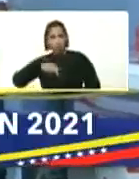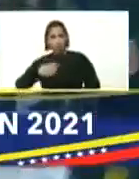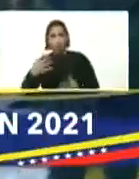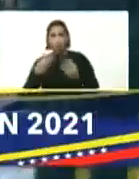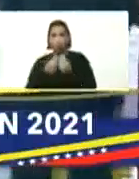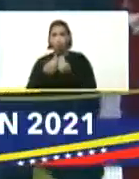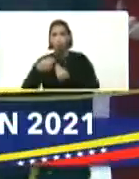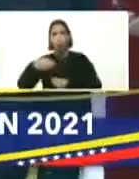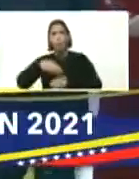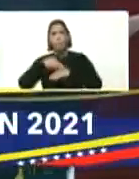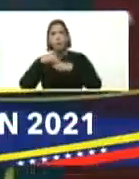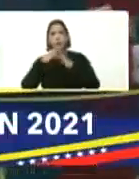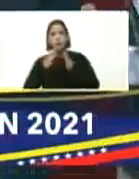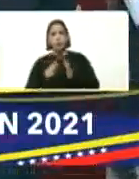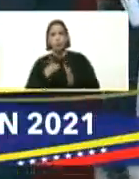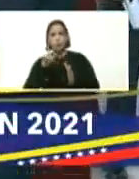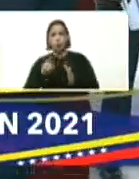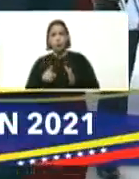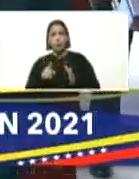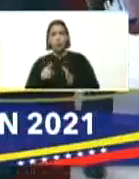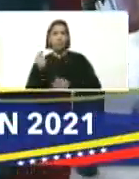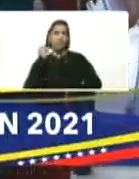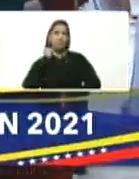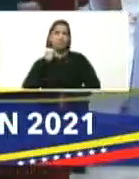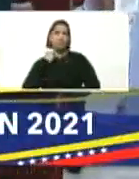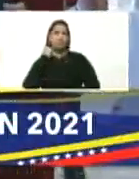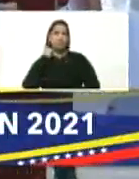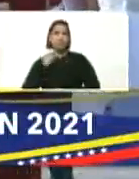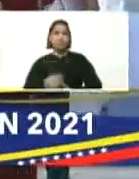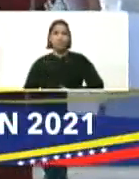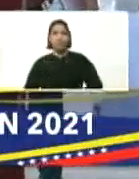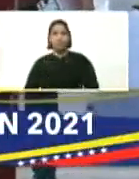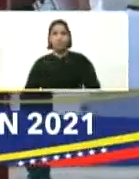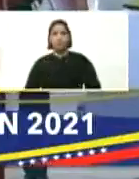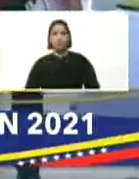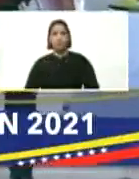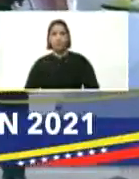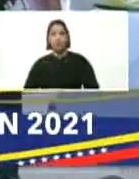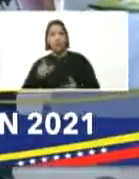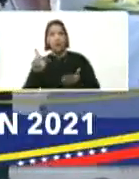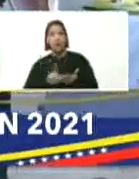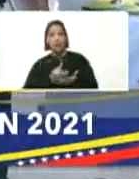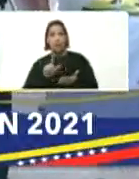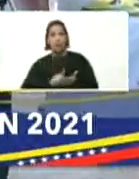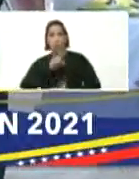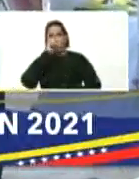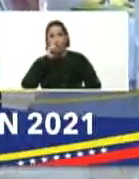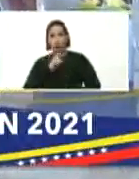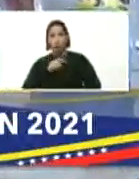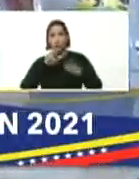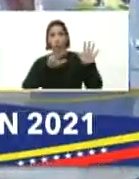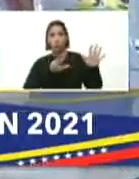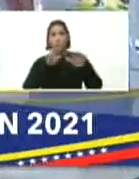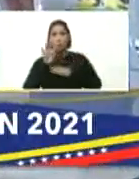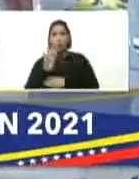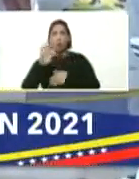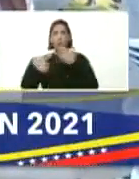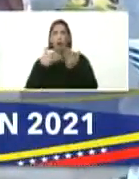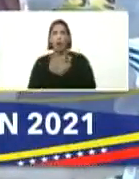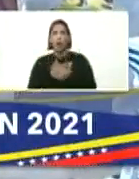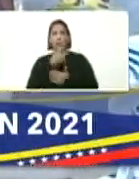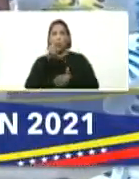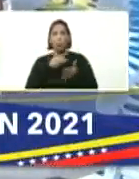Ernesto. Aquí está Tarek William Satt. Su libro del año 84 al 2007,